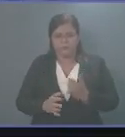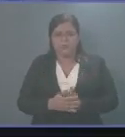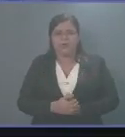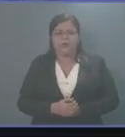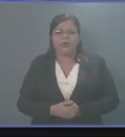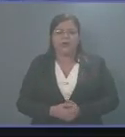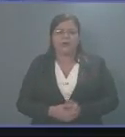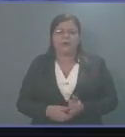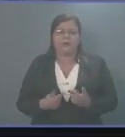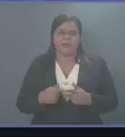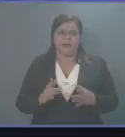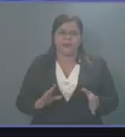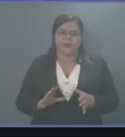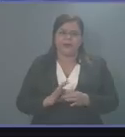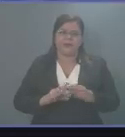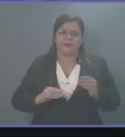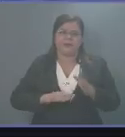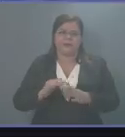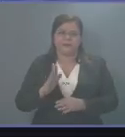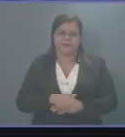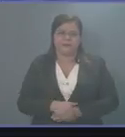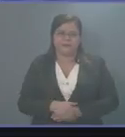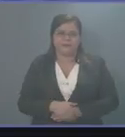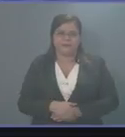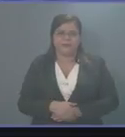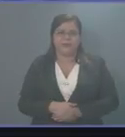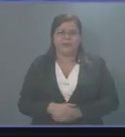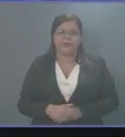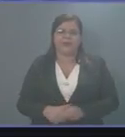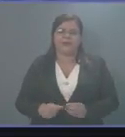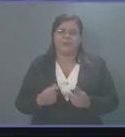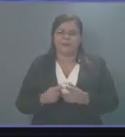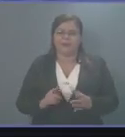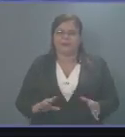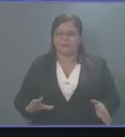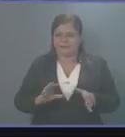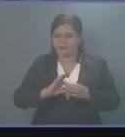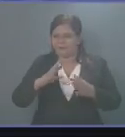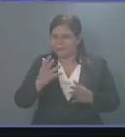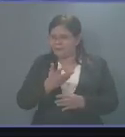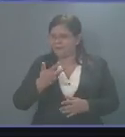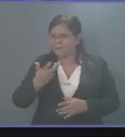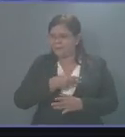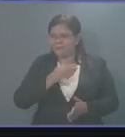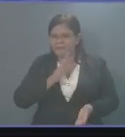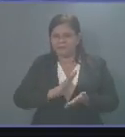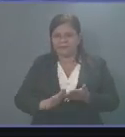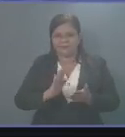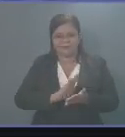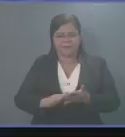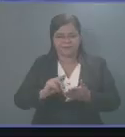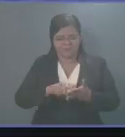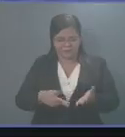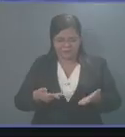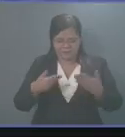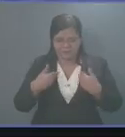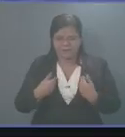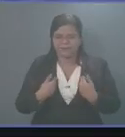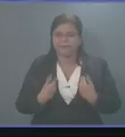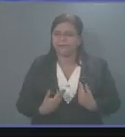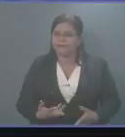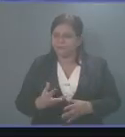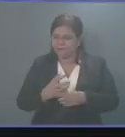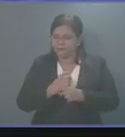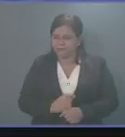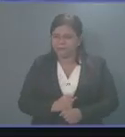el arancel contenido en dicha ley establece un incremento en el valor del pago, en el pago de derechos de inscripción de las